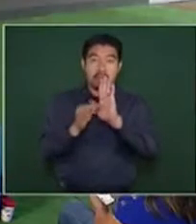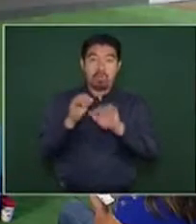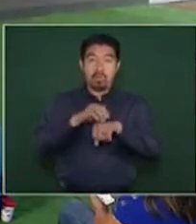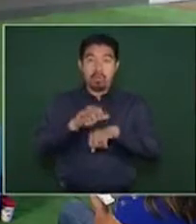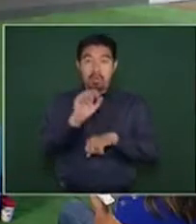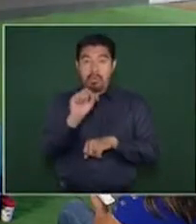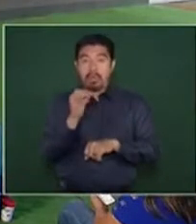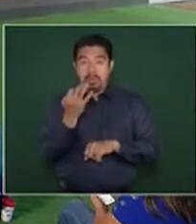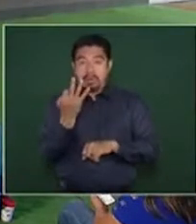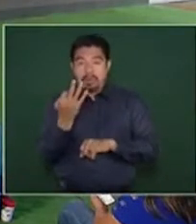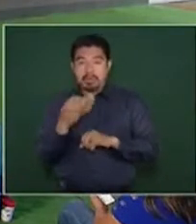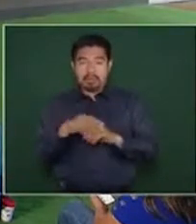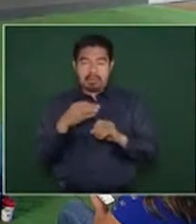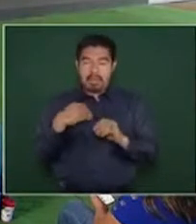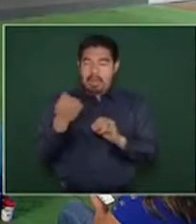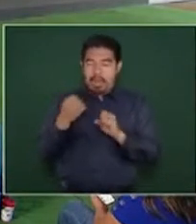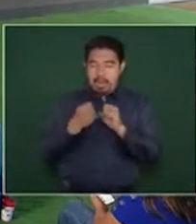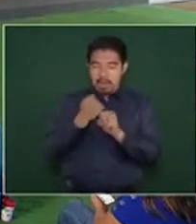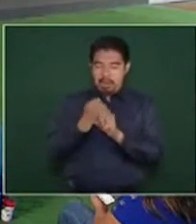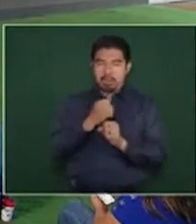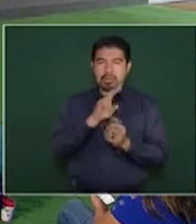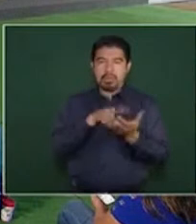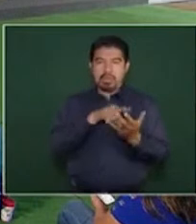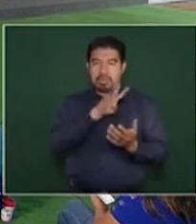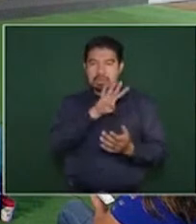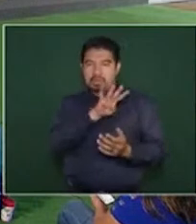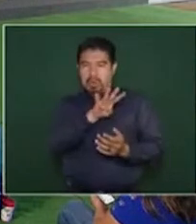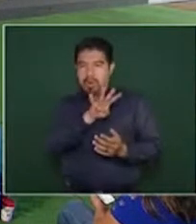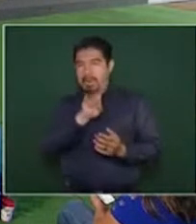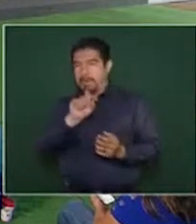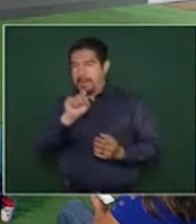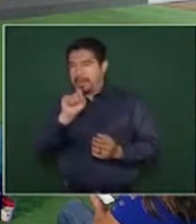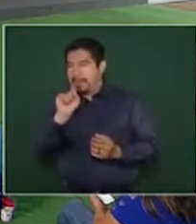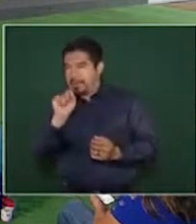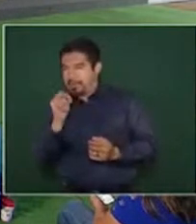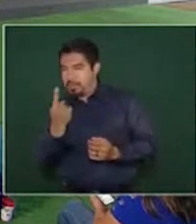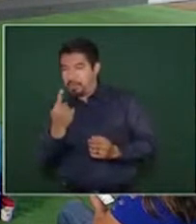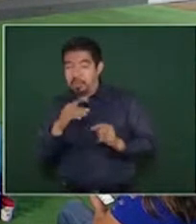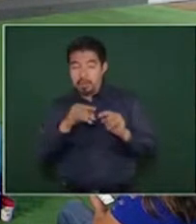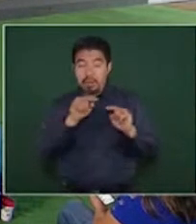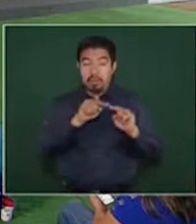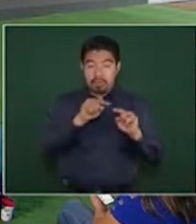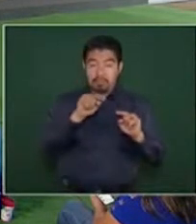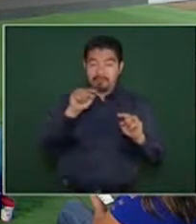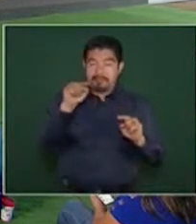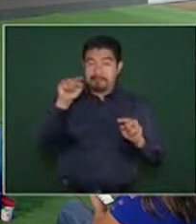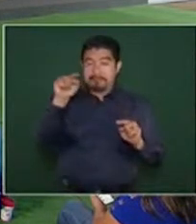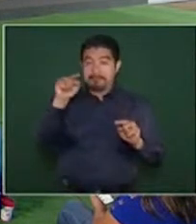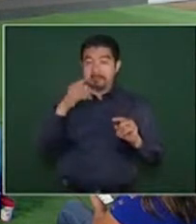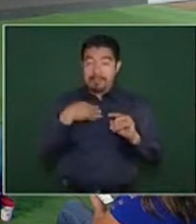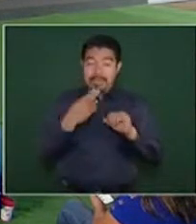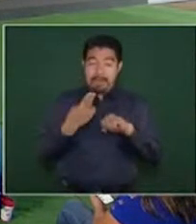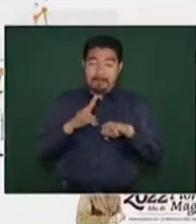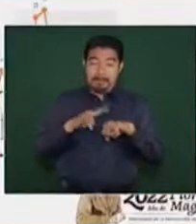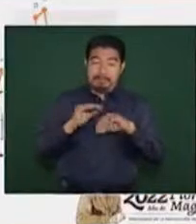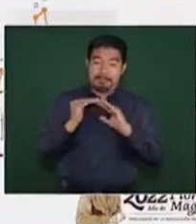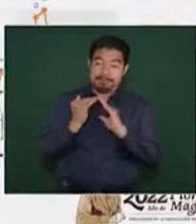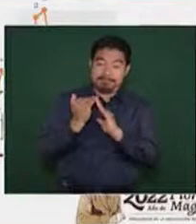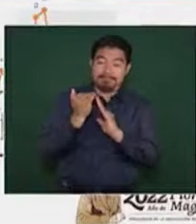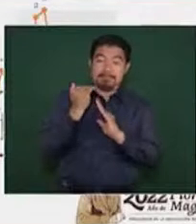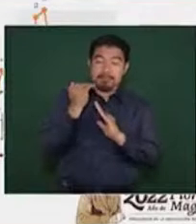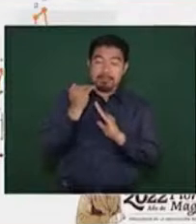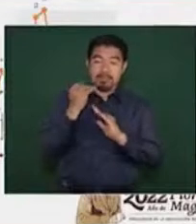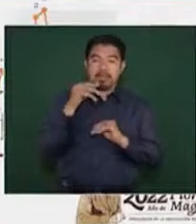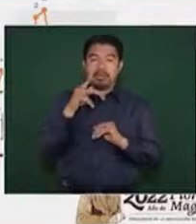Guillermo Sheridan, porque afirmó ellos convalidaron el saqueo en el periodo que denominó neoporfirista, y también acusó